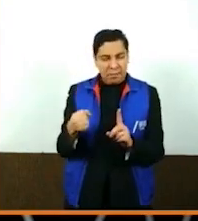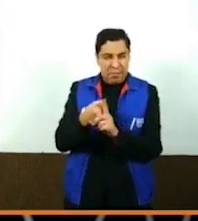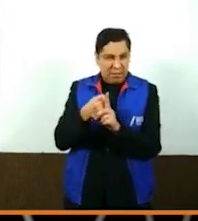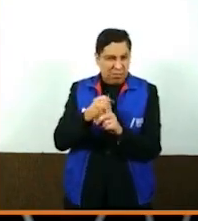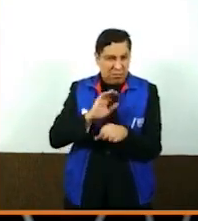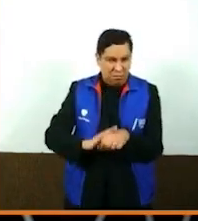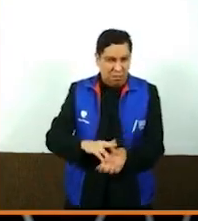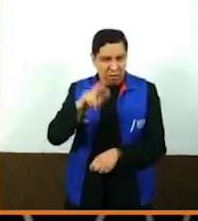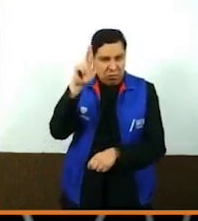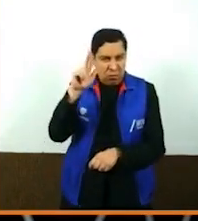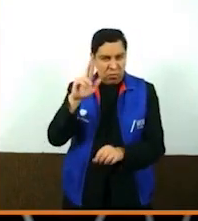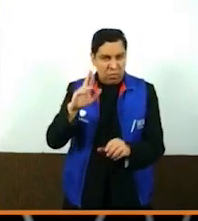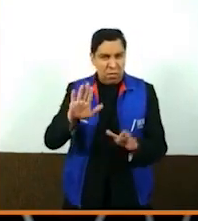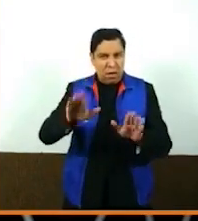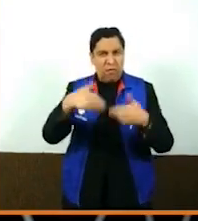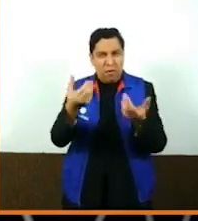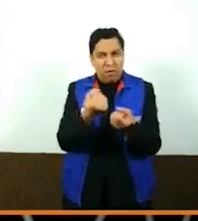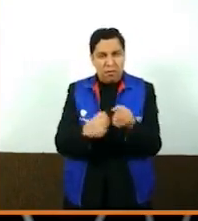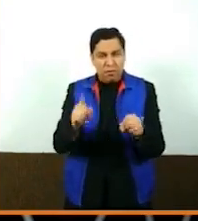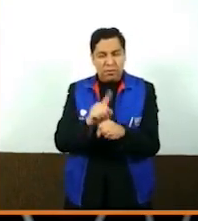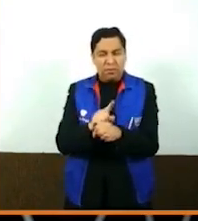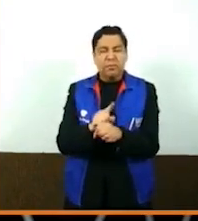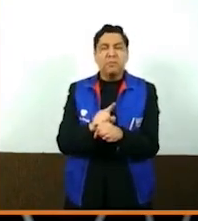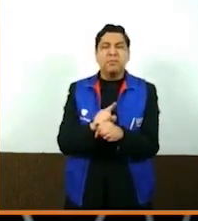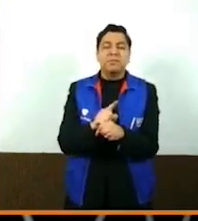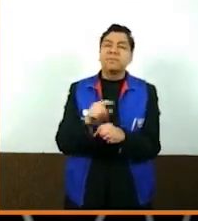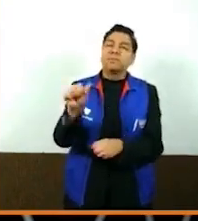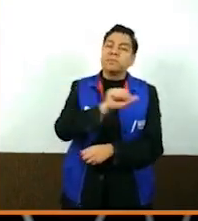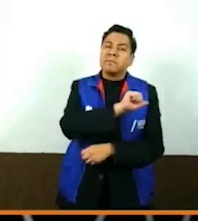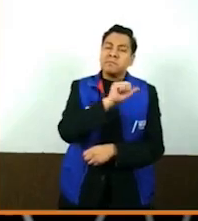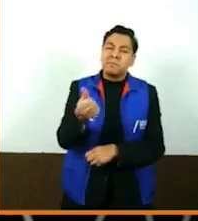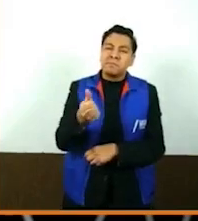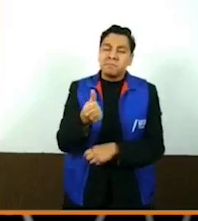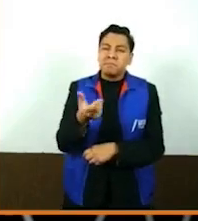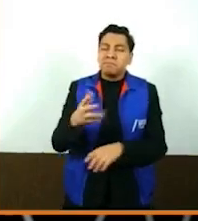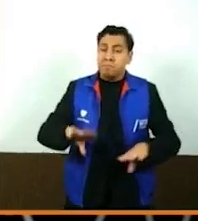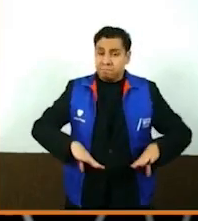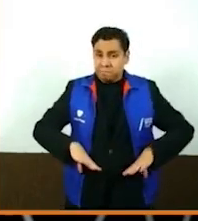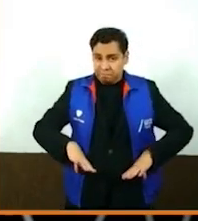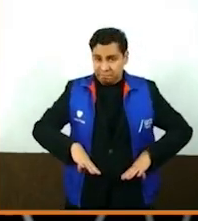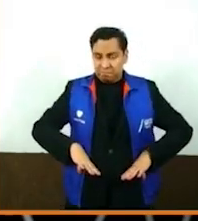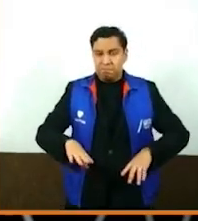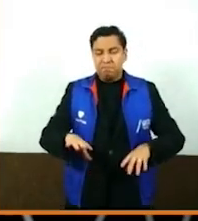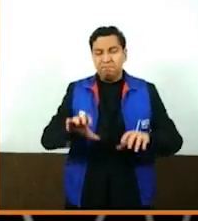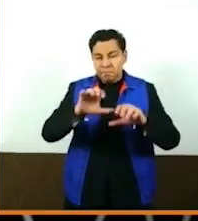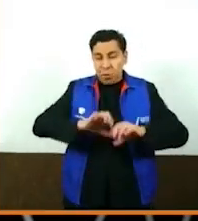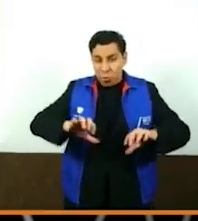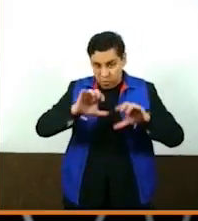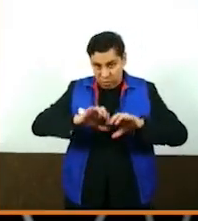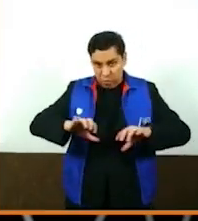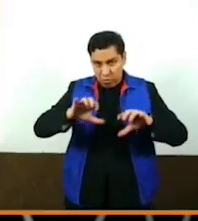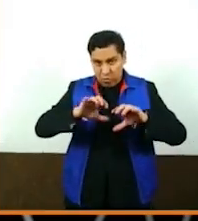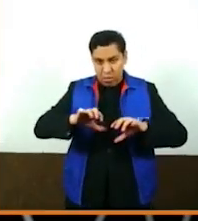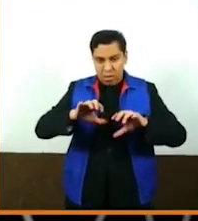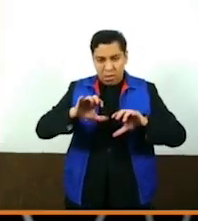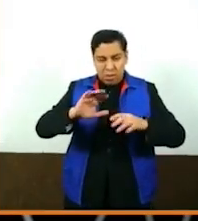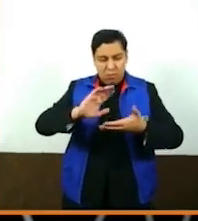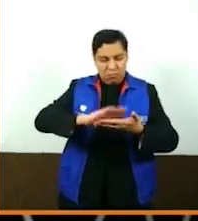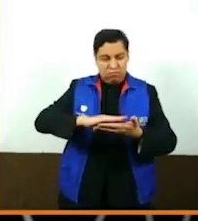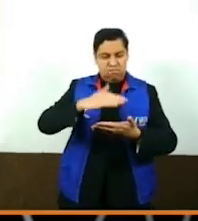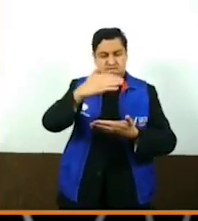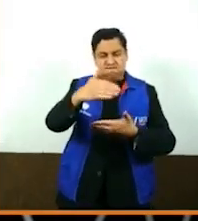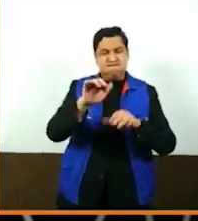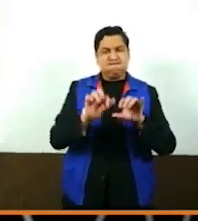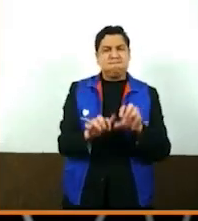están teniendo. Otra cuestión que nosotros también hemos implementado es que las computadoras, una vez que cumplen su ciclo de vida dentro